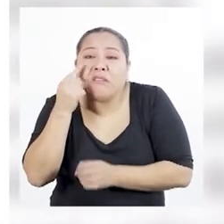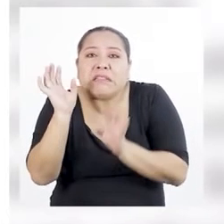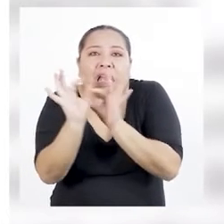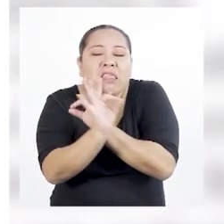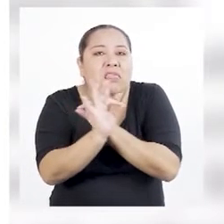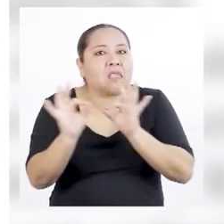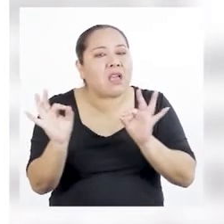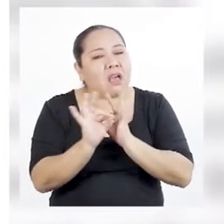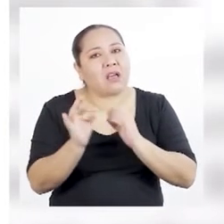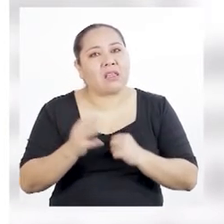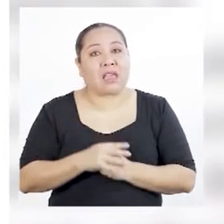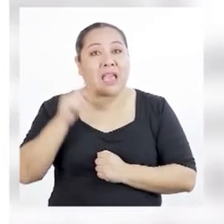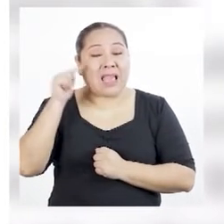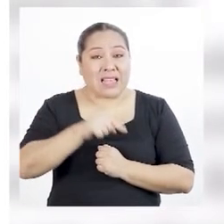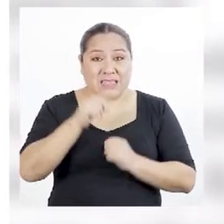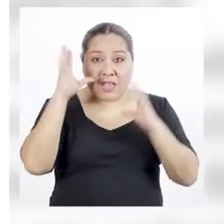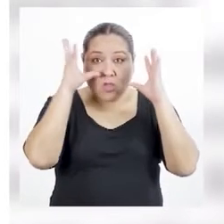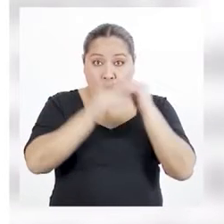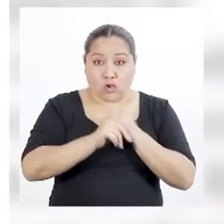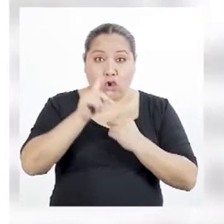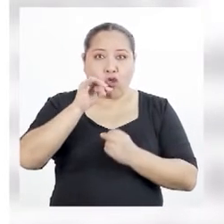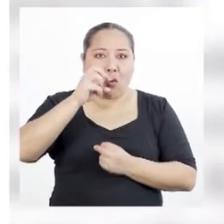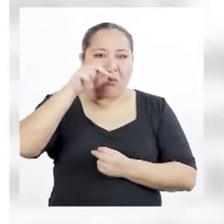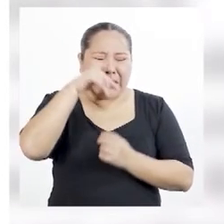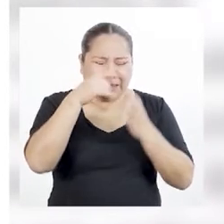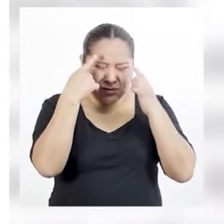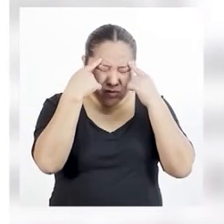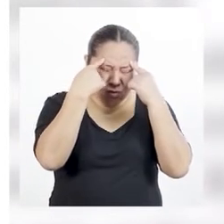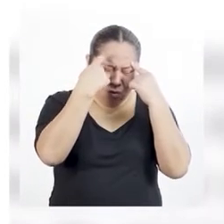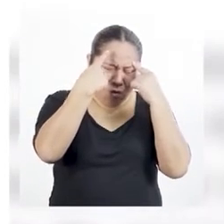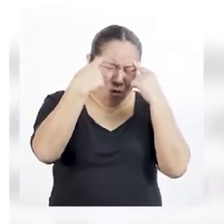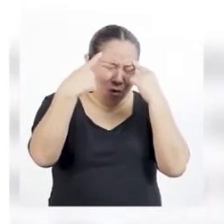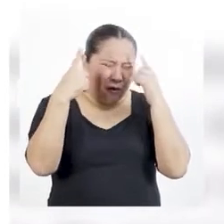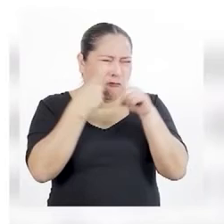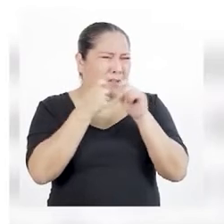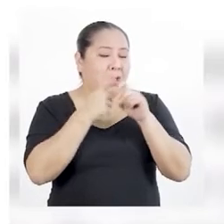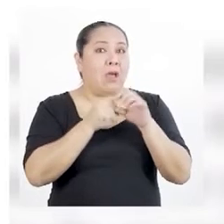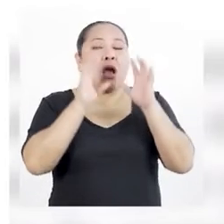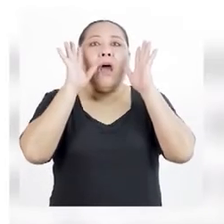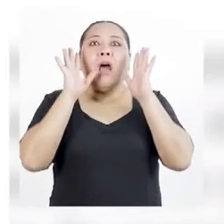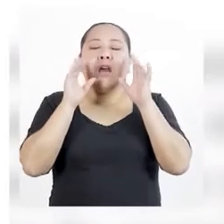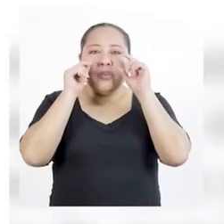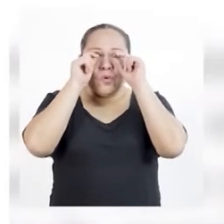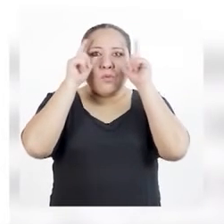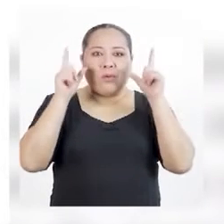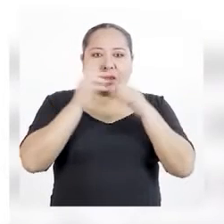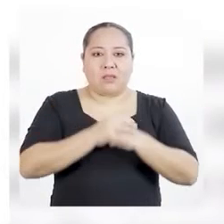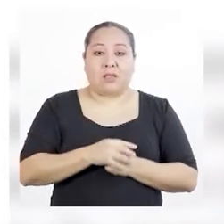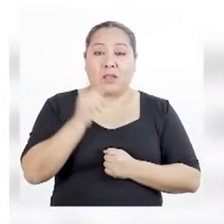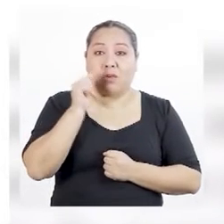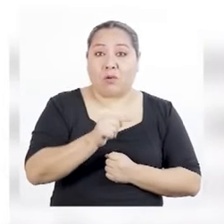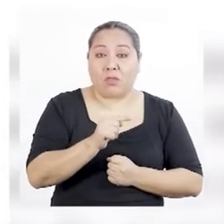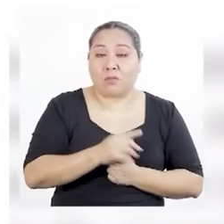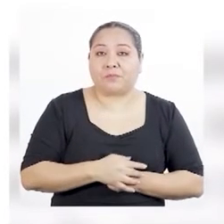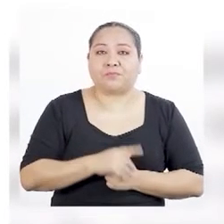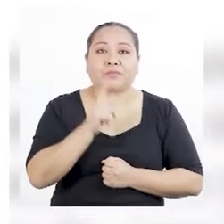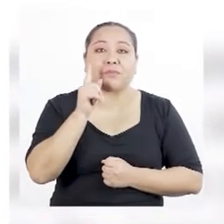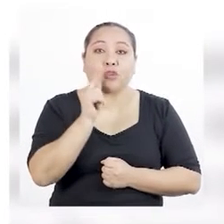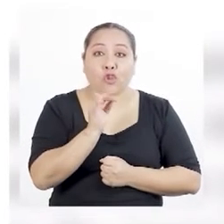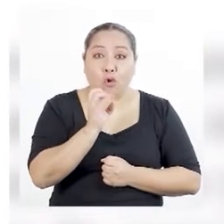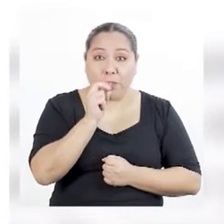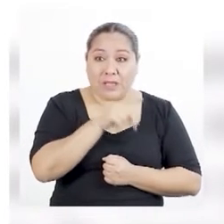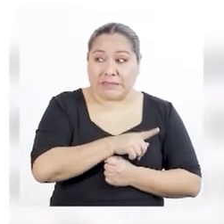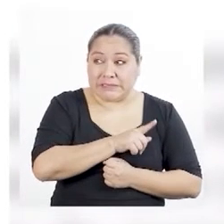a nadie. Esa noche, Tomás tuvo pesadillas. Pero ¡oh, sorpresa! Cuando Tomás llegó